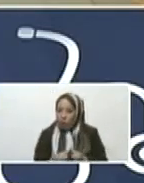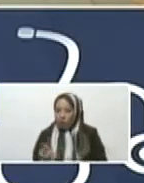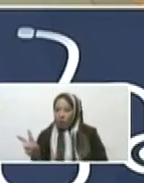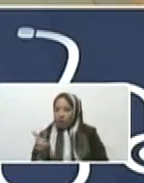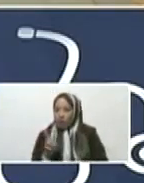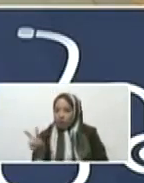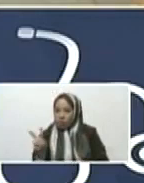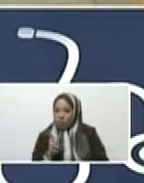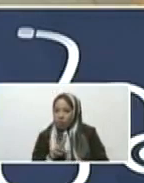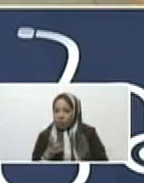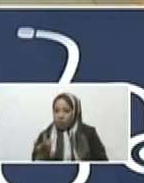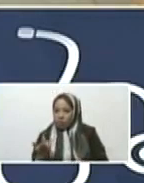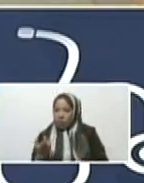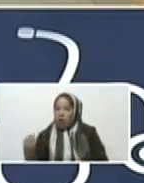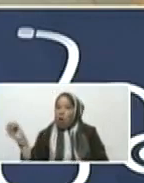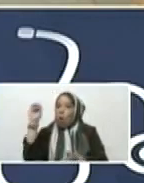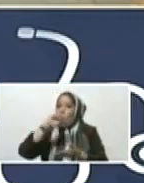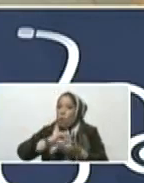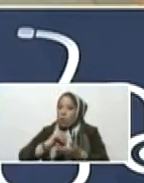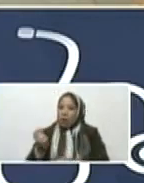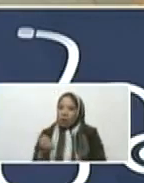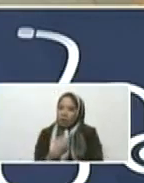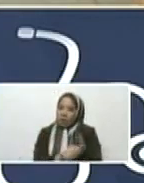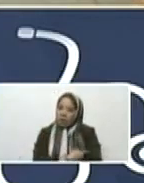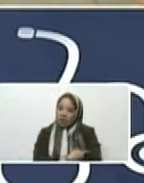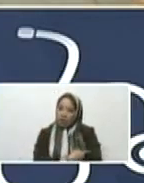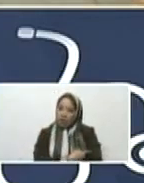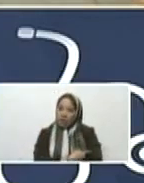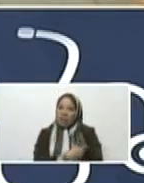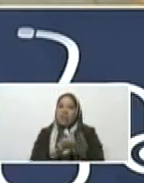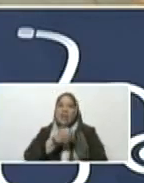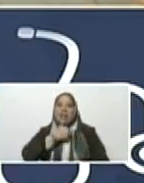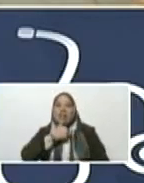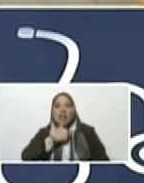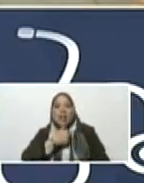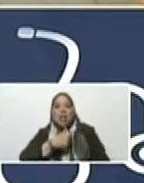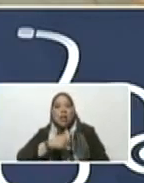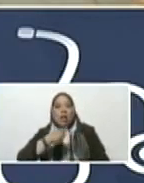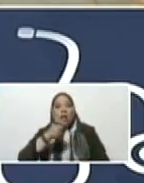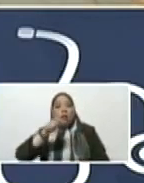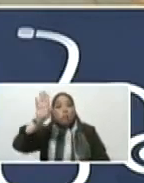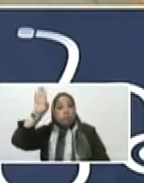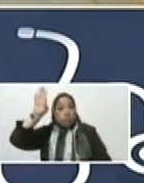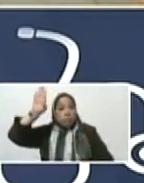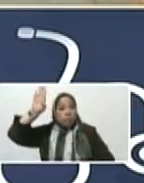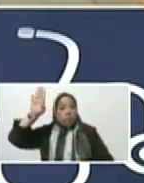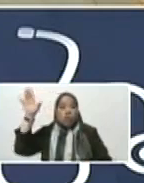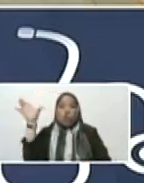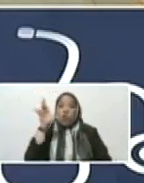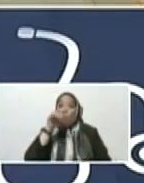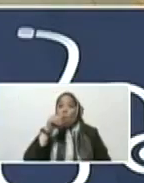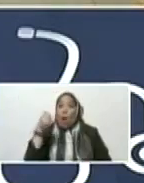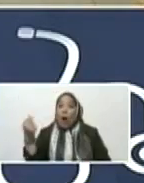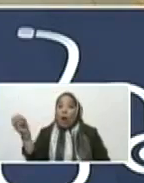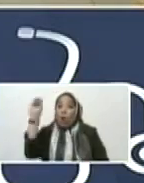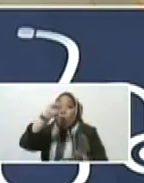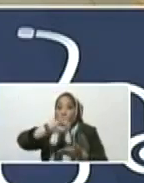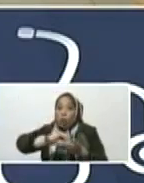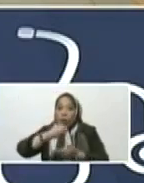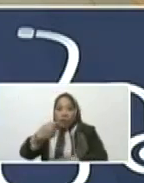Tenemos que poner el refuerzo. Levanten los brazos aquí, las manos, los que no se han puesto el